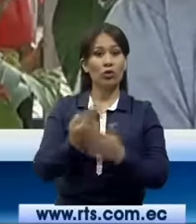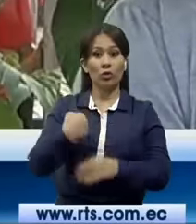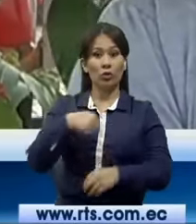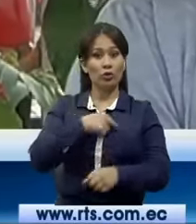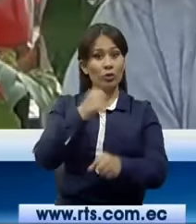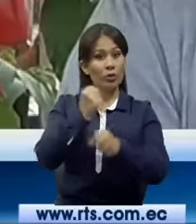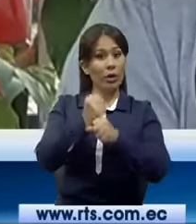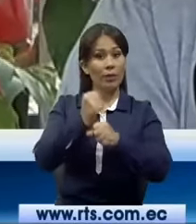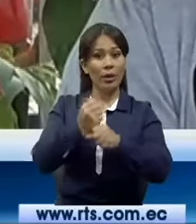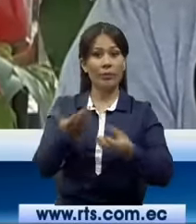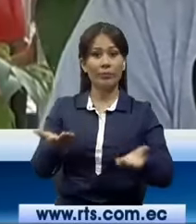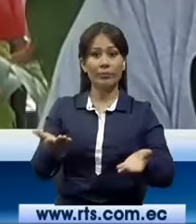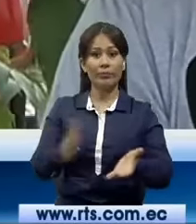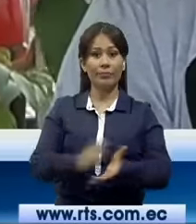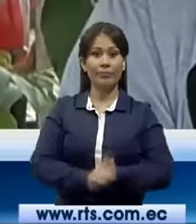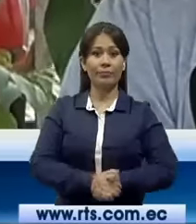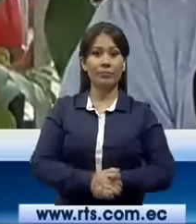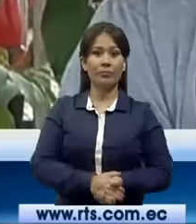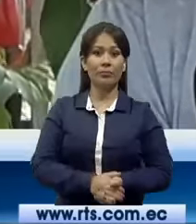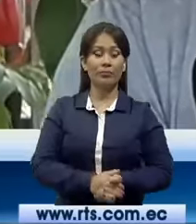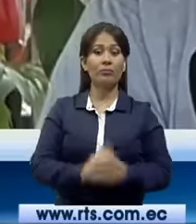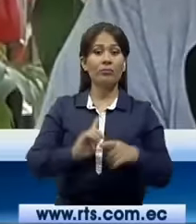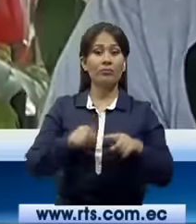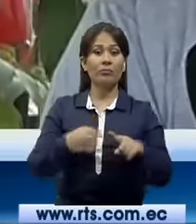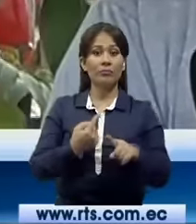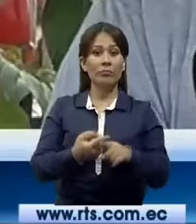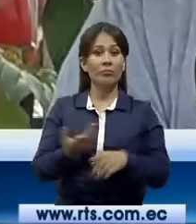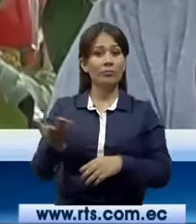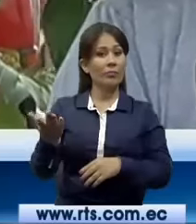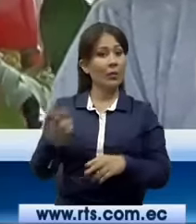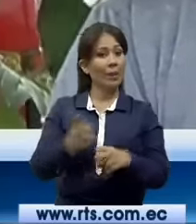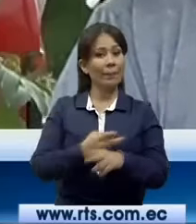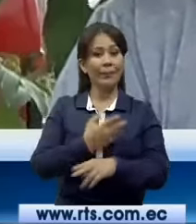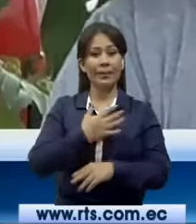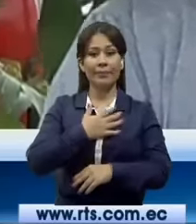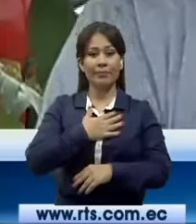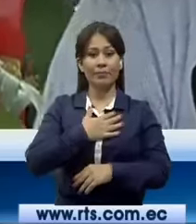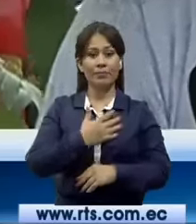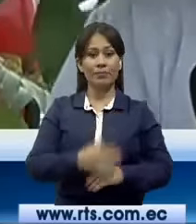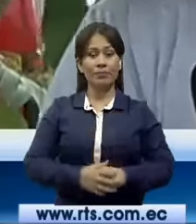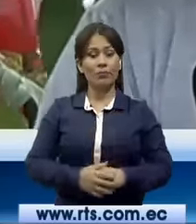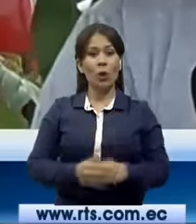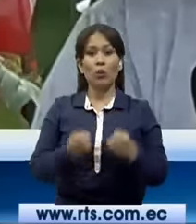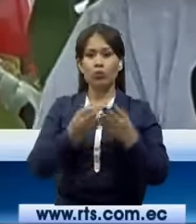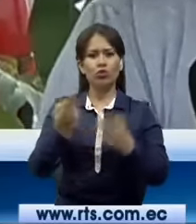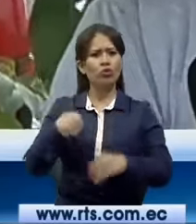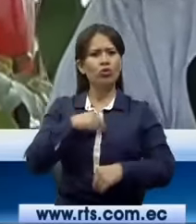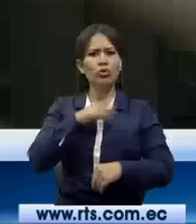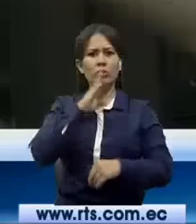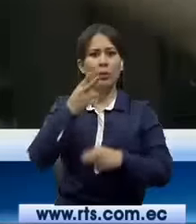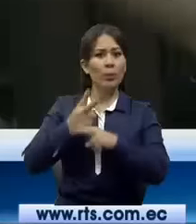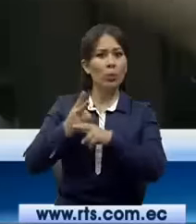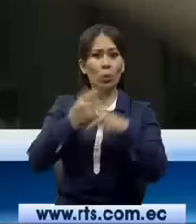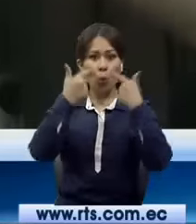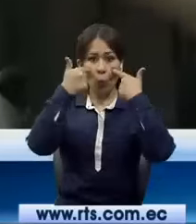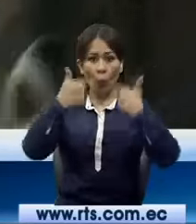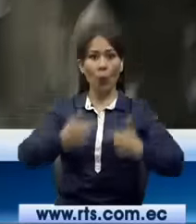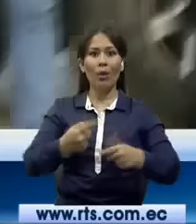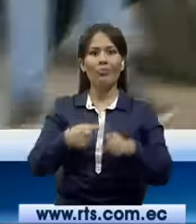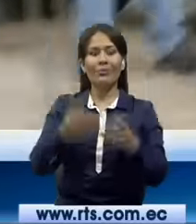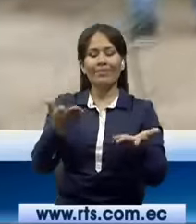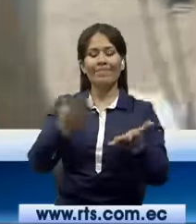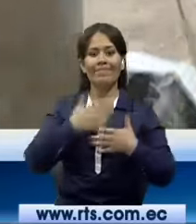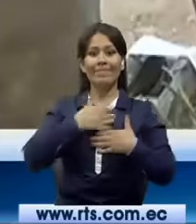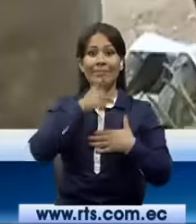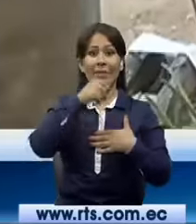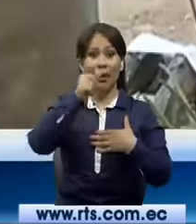aquí. Uno que ya cuando está para suceder, la desgracia sucede. Por mucha precaución que tenga uno. Según testigos,